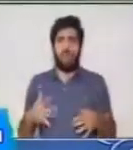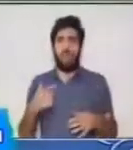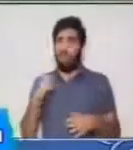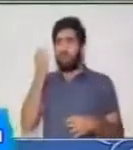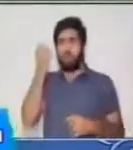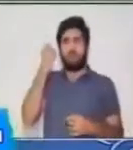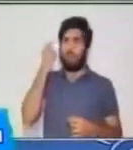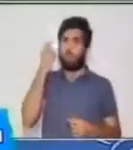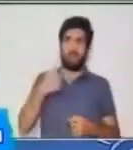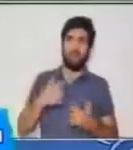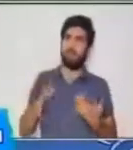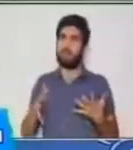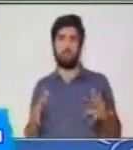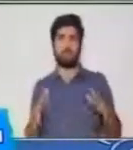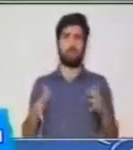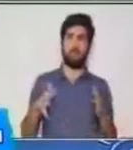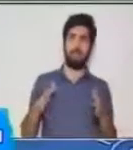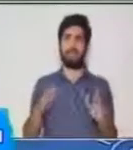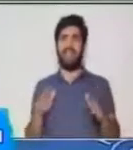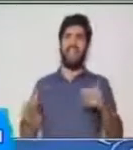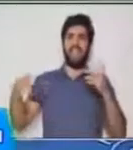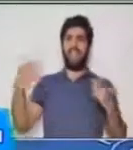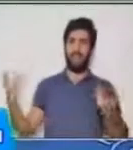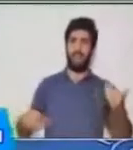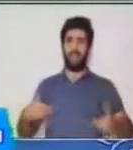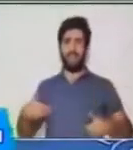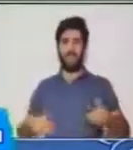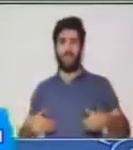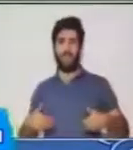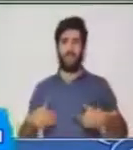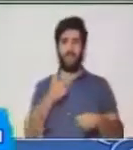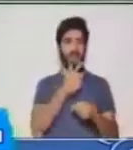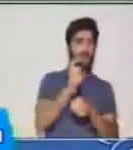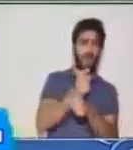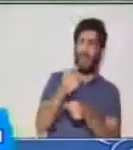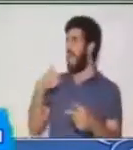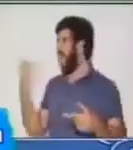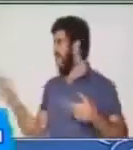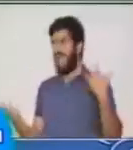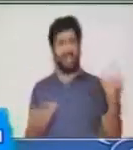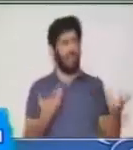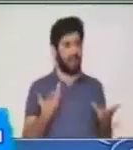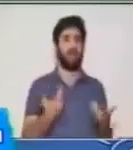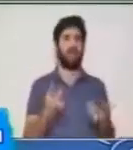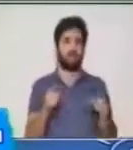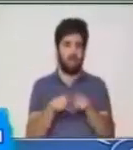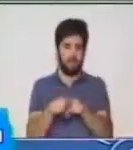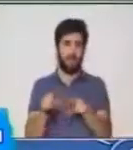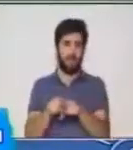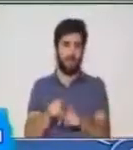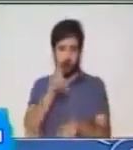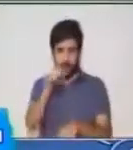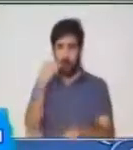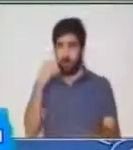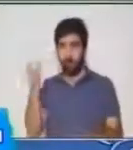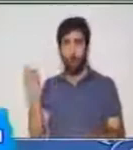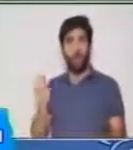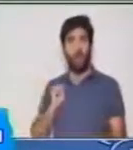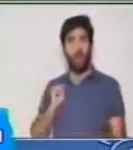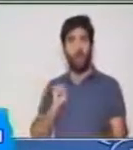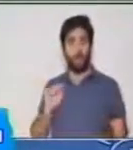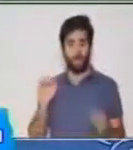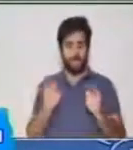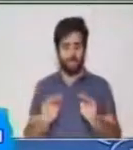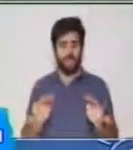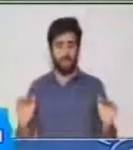que dicen los demás. Empieza a molestar y a hablar con lo que tiene al lado. ¿Has visto alguna vez en clase este tipo de niños? Hay muchos que